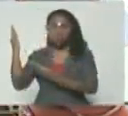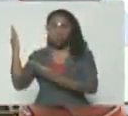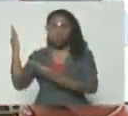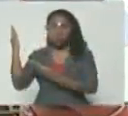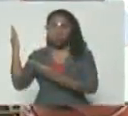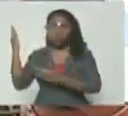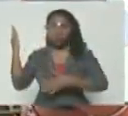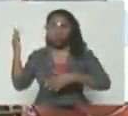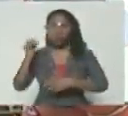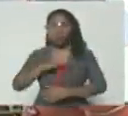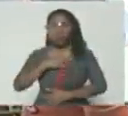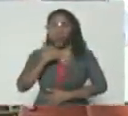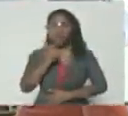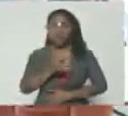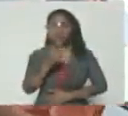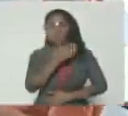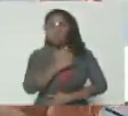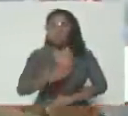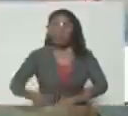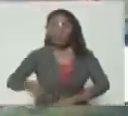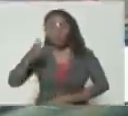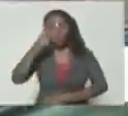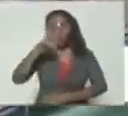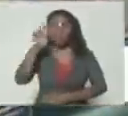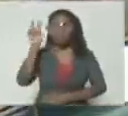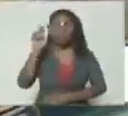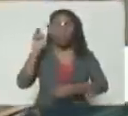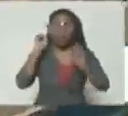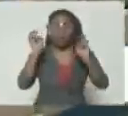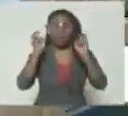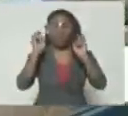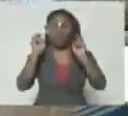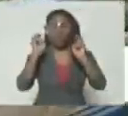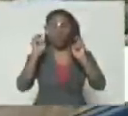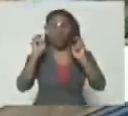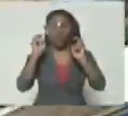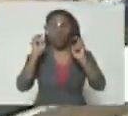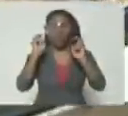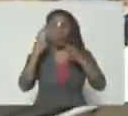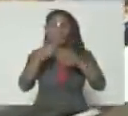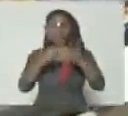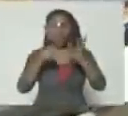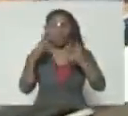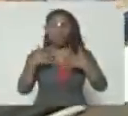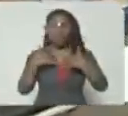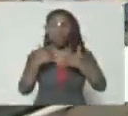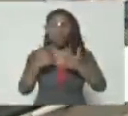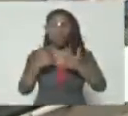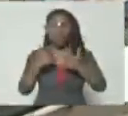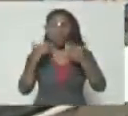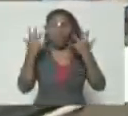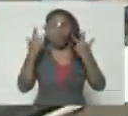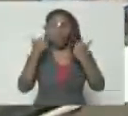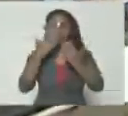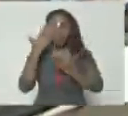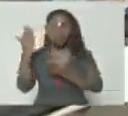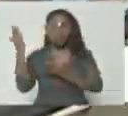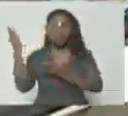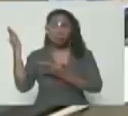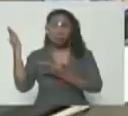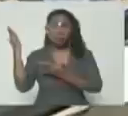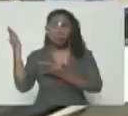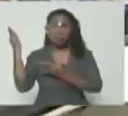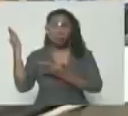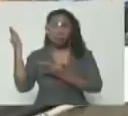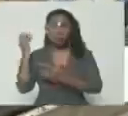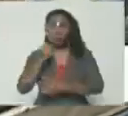el presidente, qué le puede decir al pueblo venezolano en relación a la materia de sanidad animal? Buenas